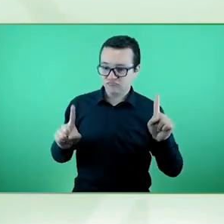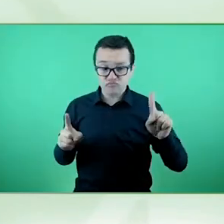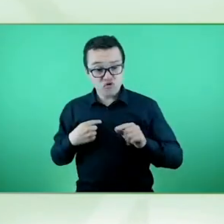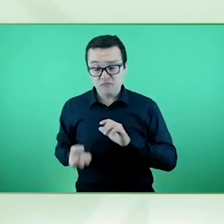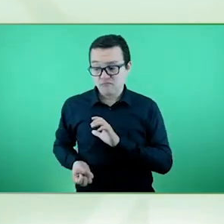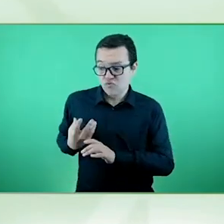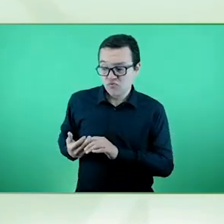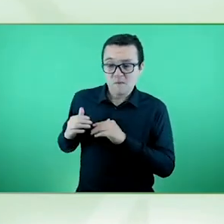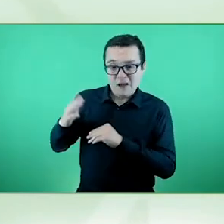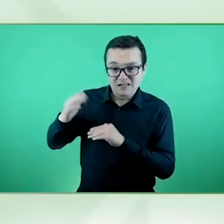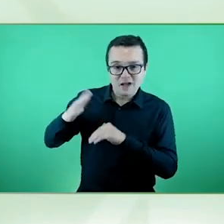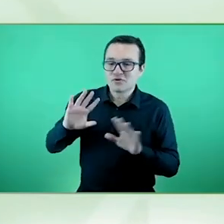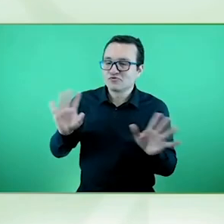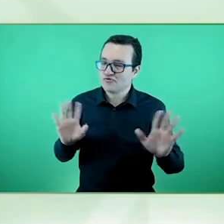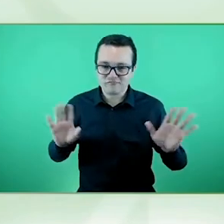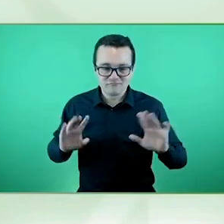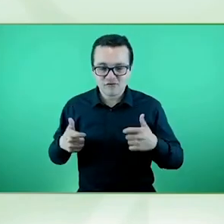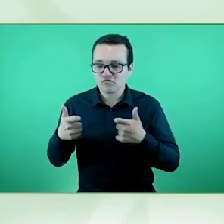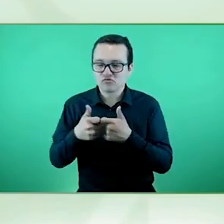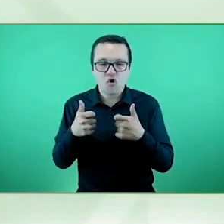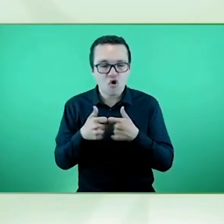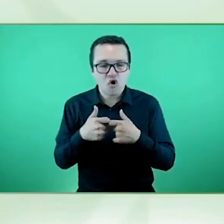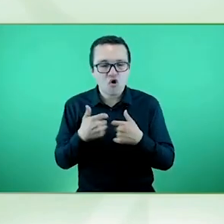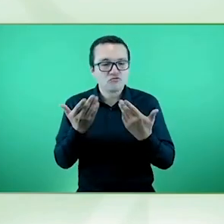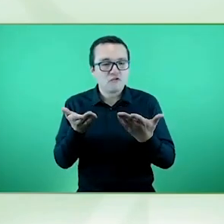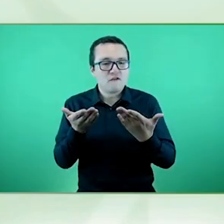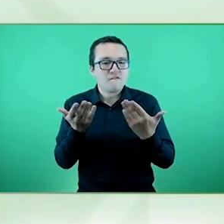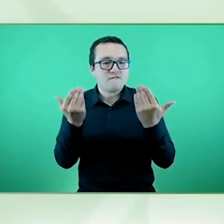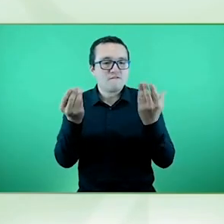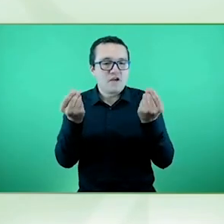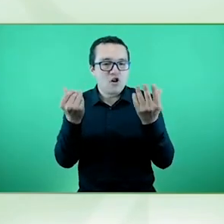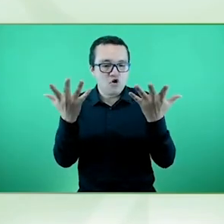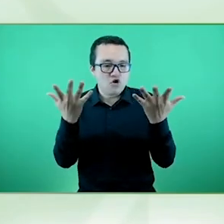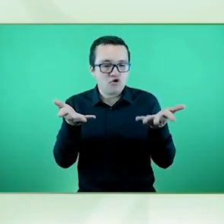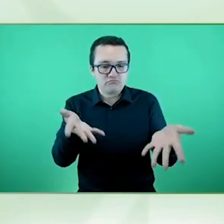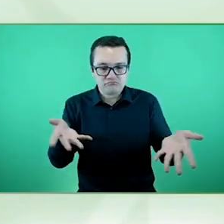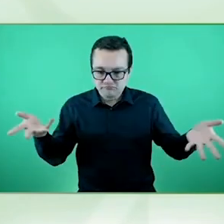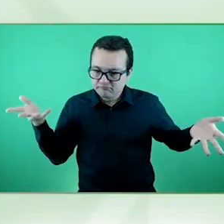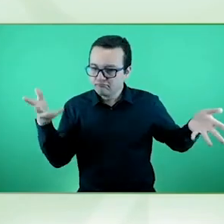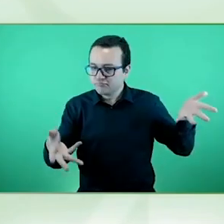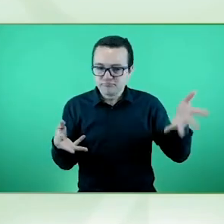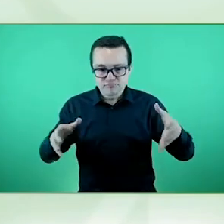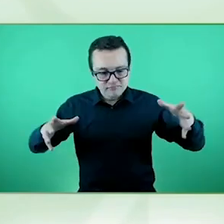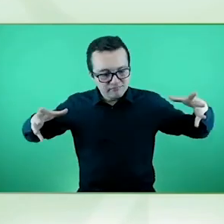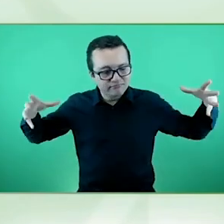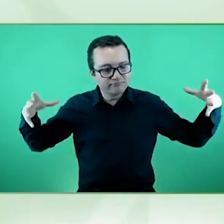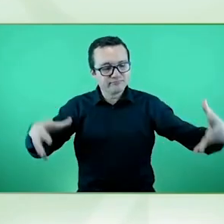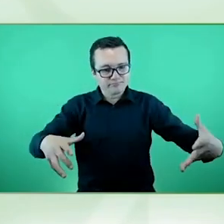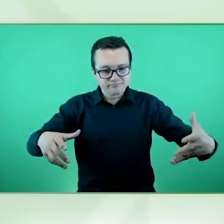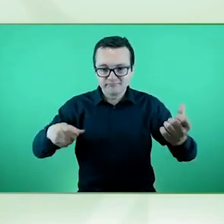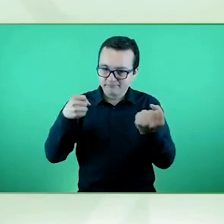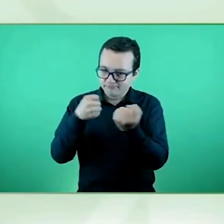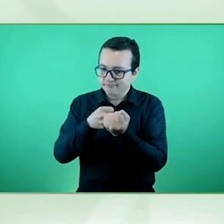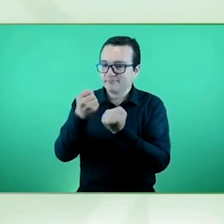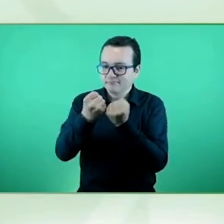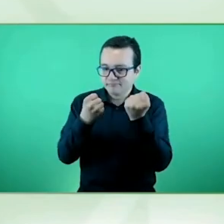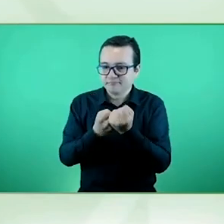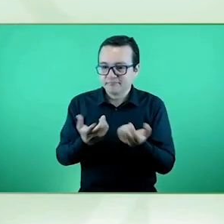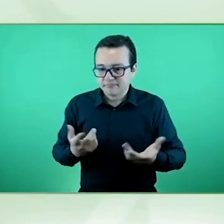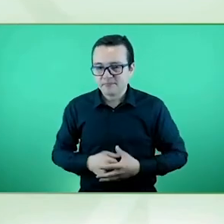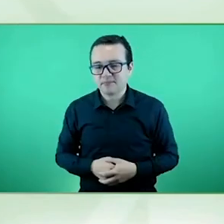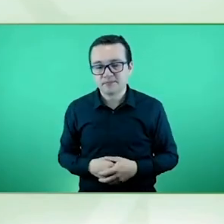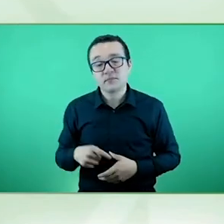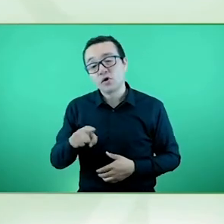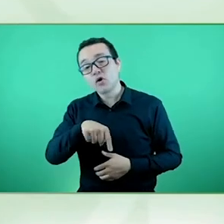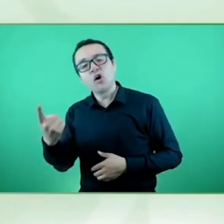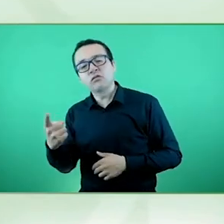socio tiene un valor en sí mismo y es un aporte al colectivo. Otra potencialidad es la generación de redes de apoyo en base